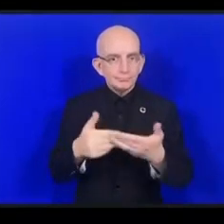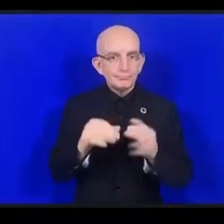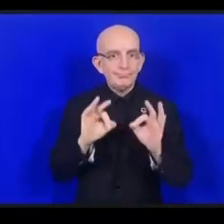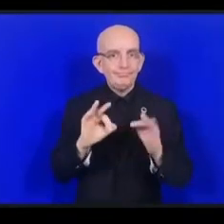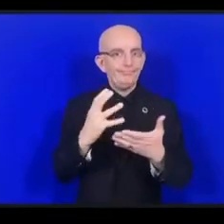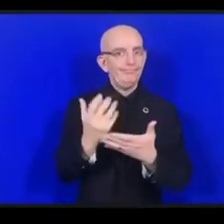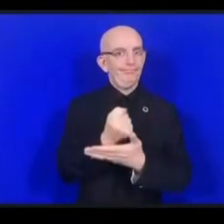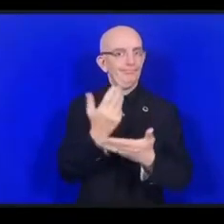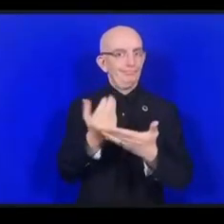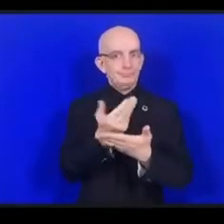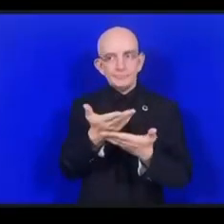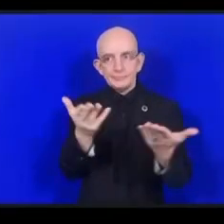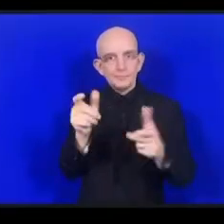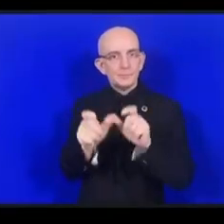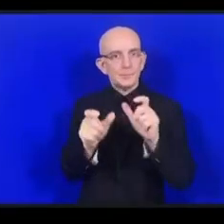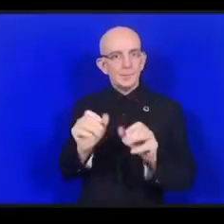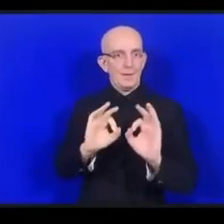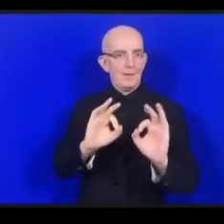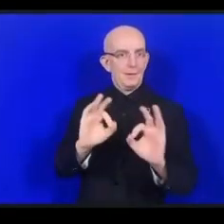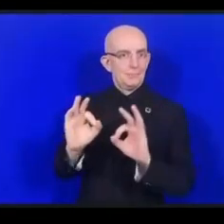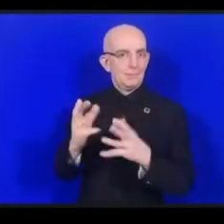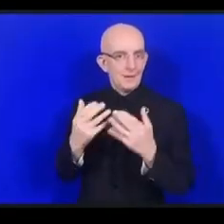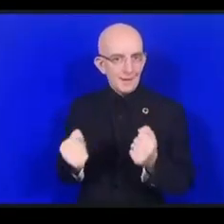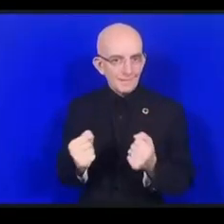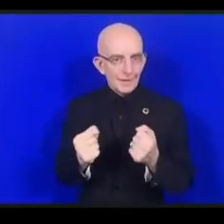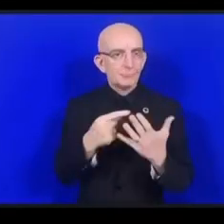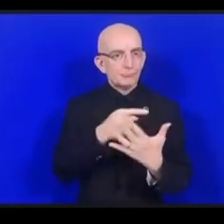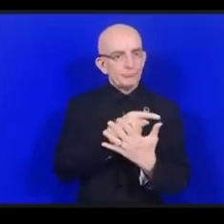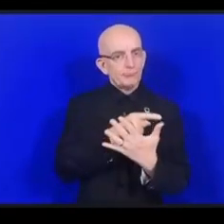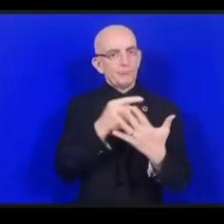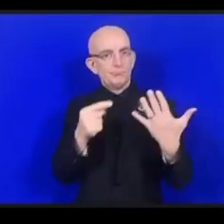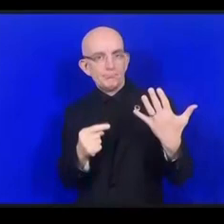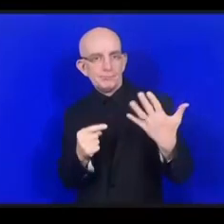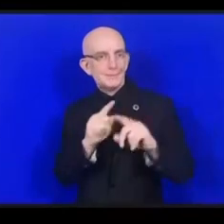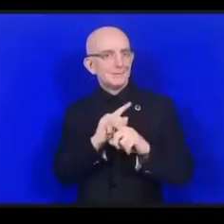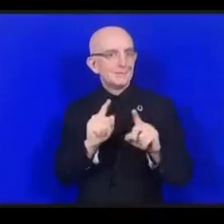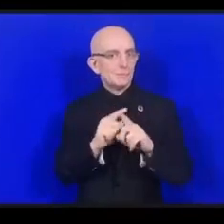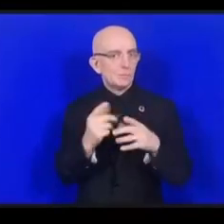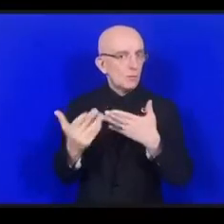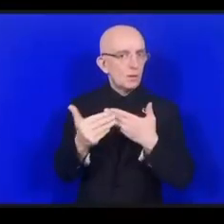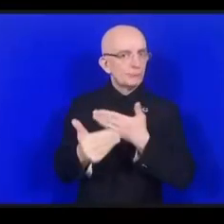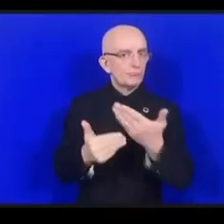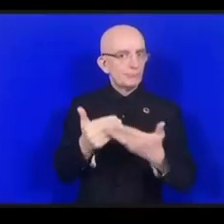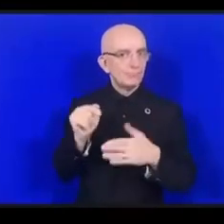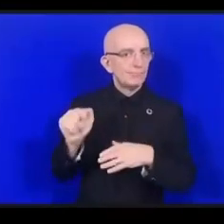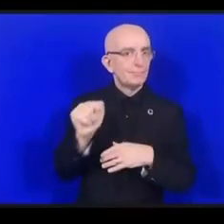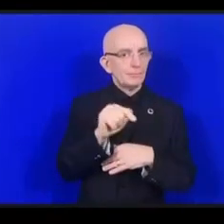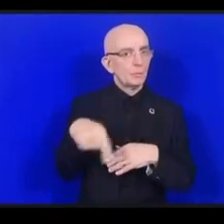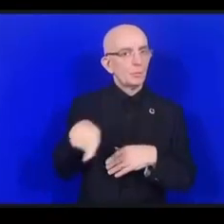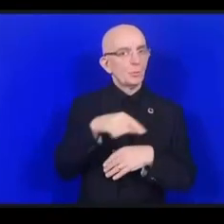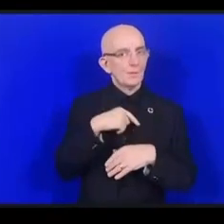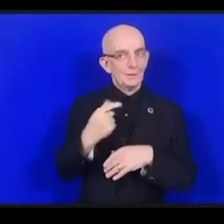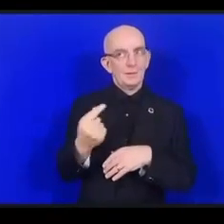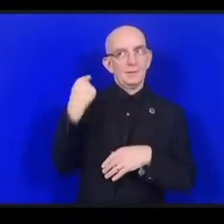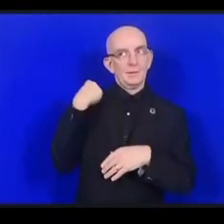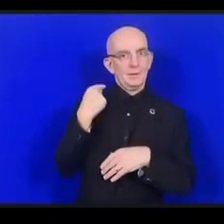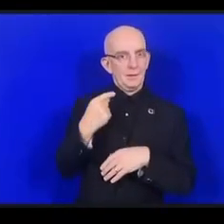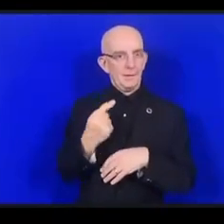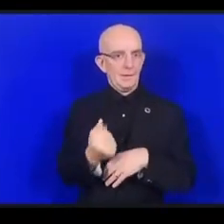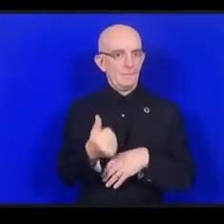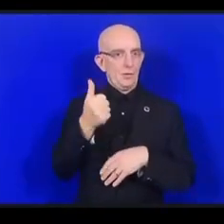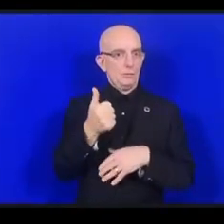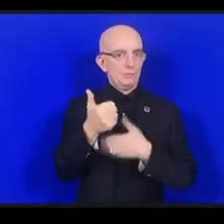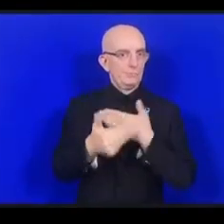ocurrieron fue que cuando comenzamos a trabajar con el internet de las cosas decidimos que necesitábamos un valor un